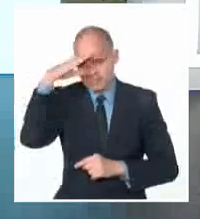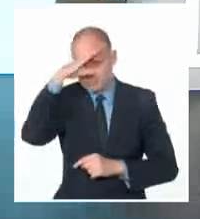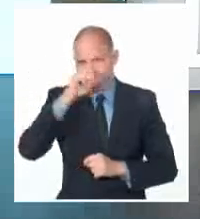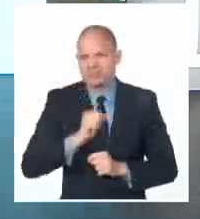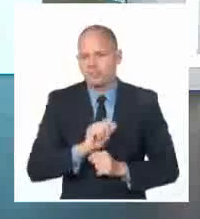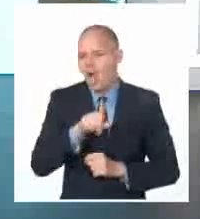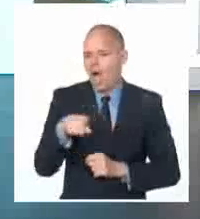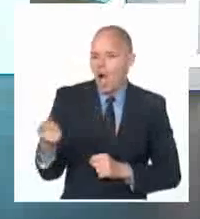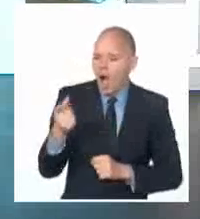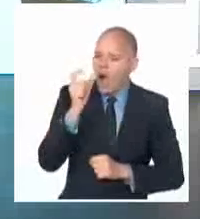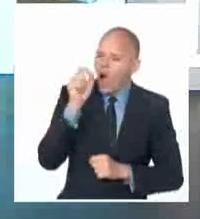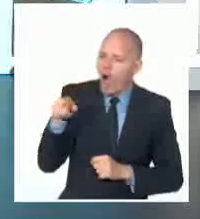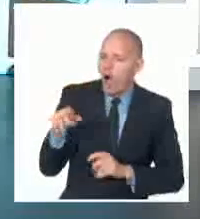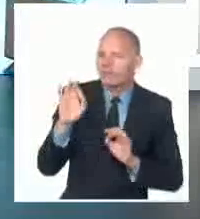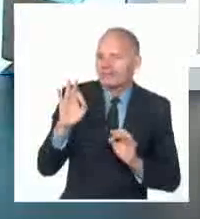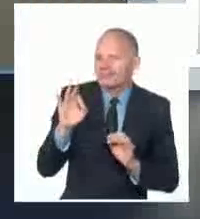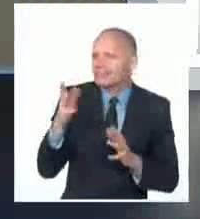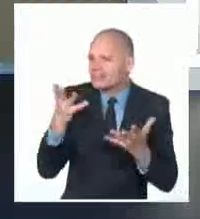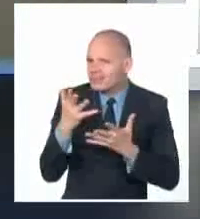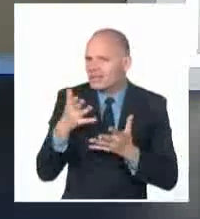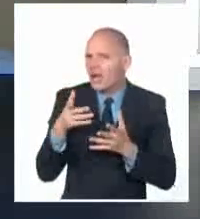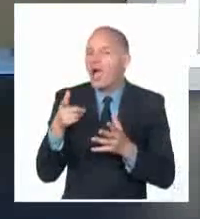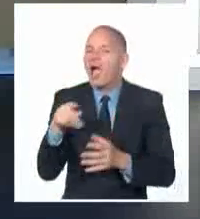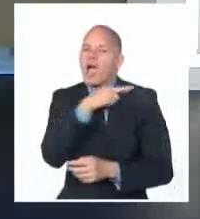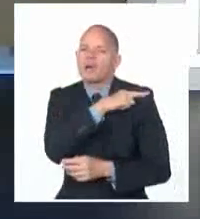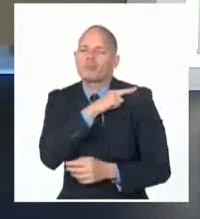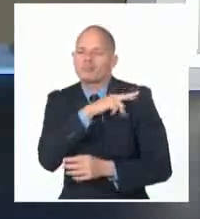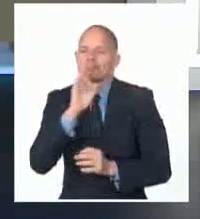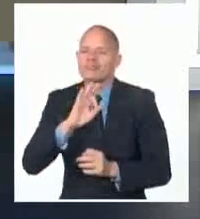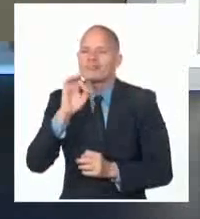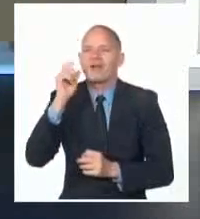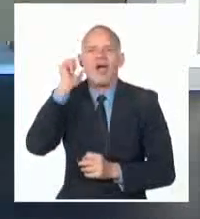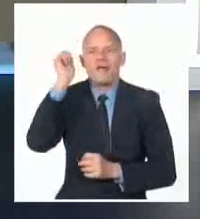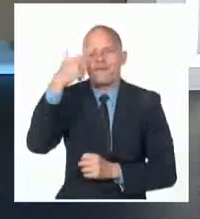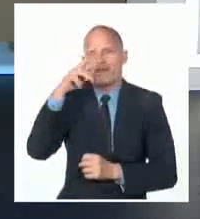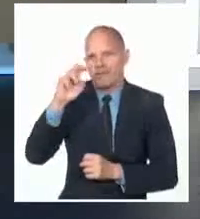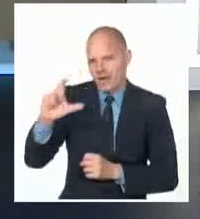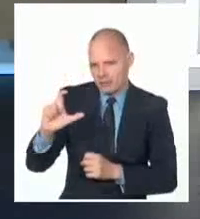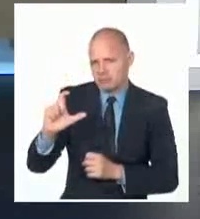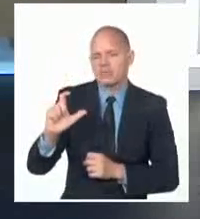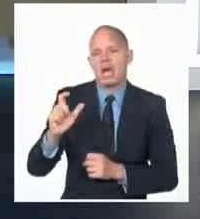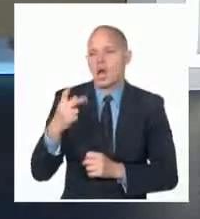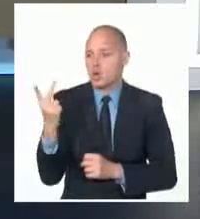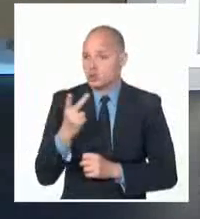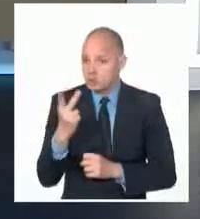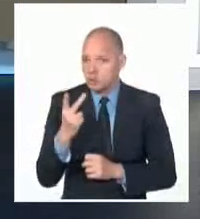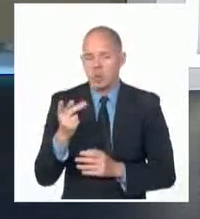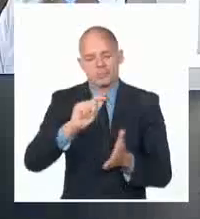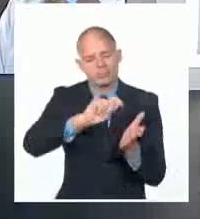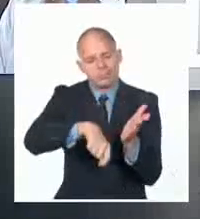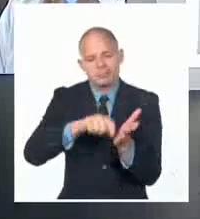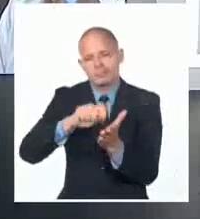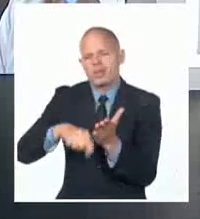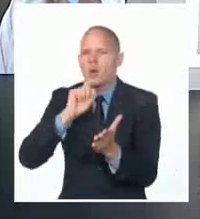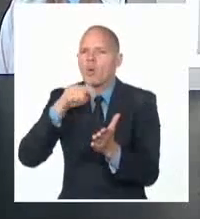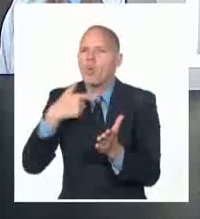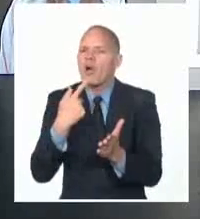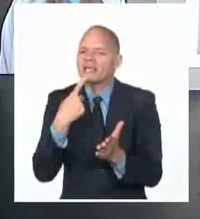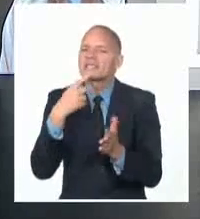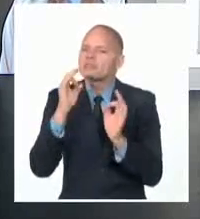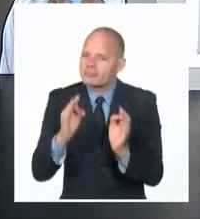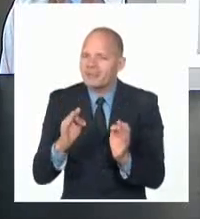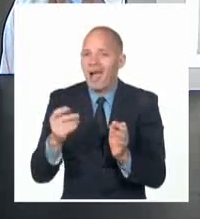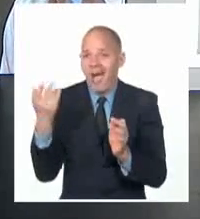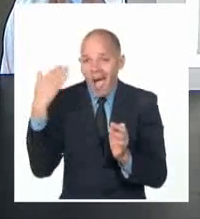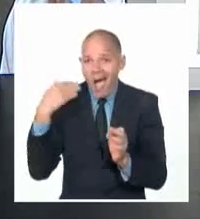2 acuerdos. Un cese el fuego bilateral, nacional, temporal y una hoja de ruta para la participación de la sociedad en la